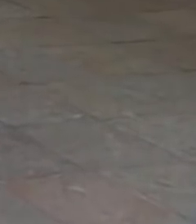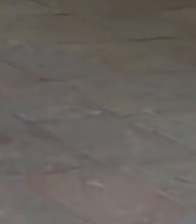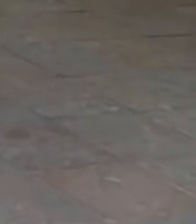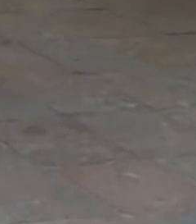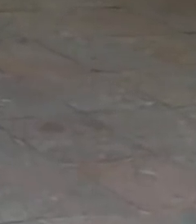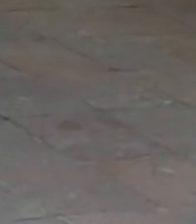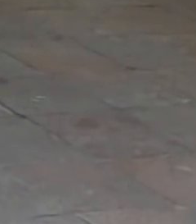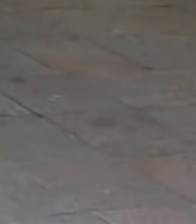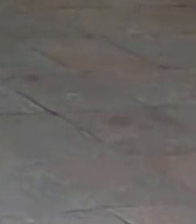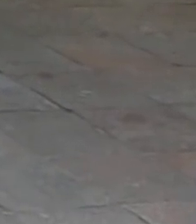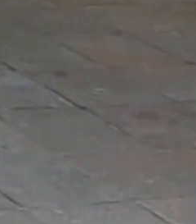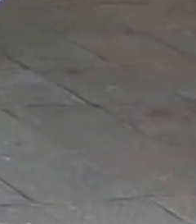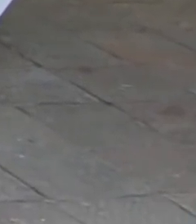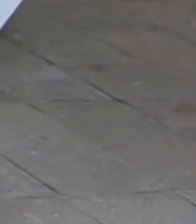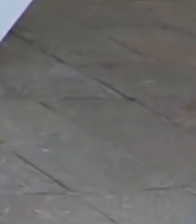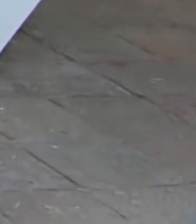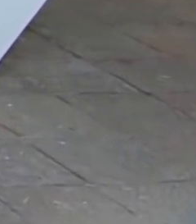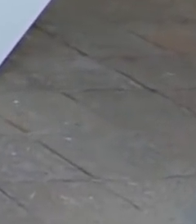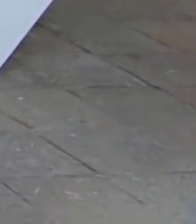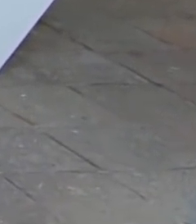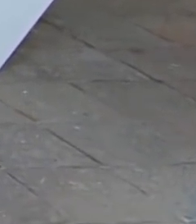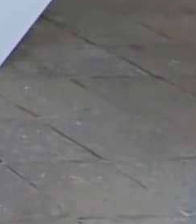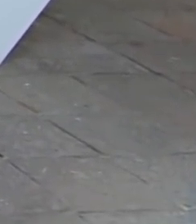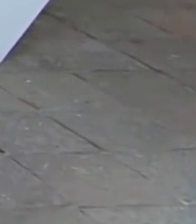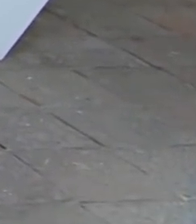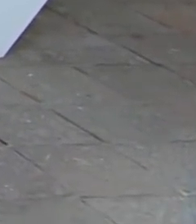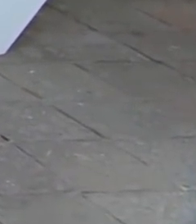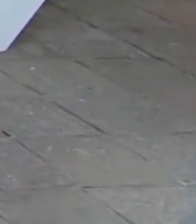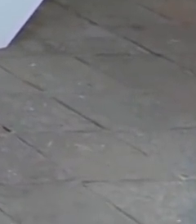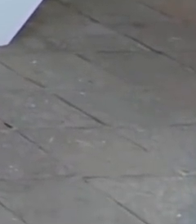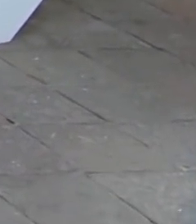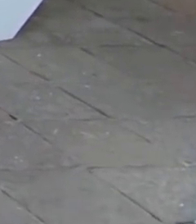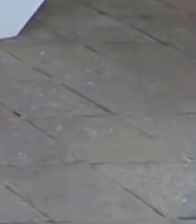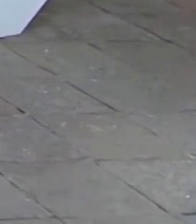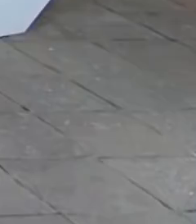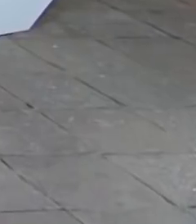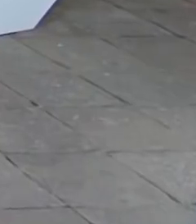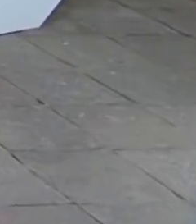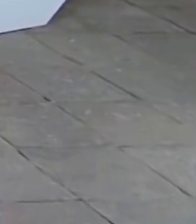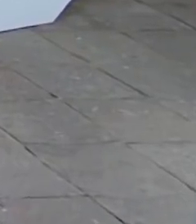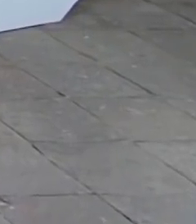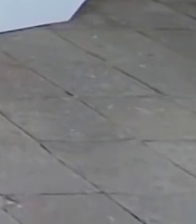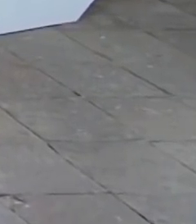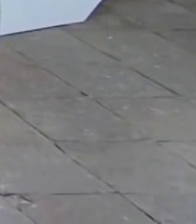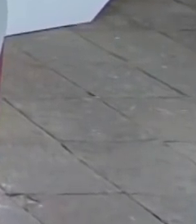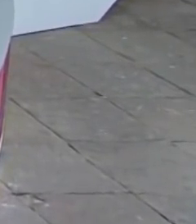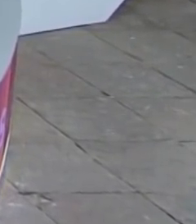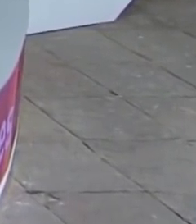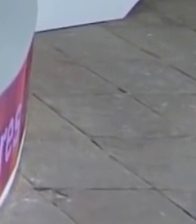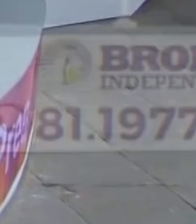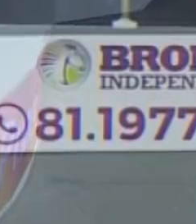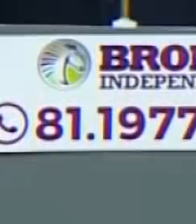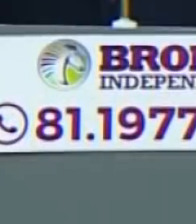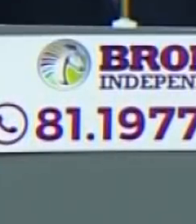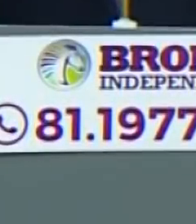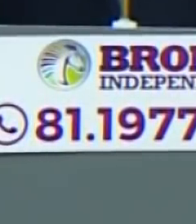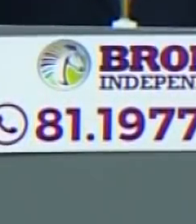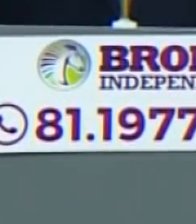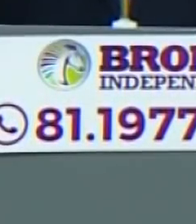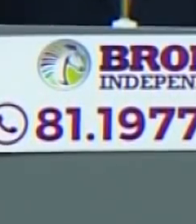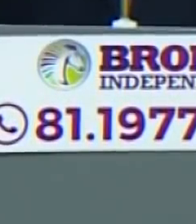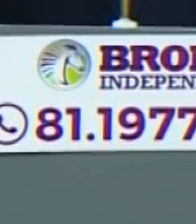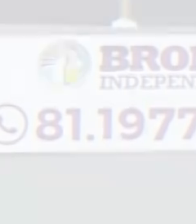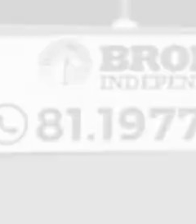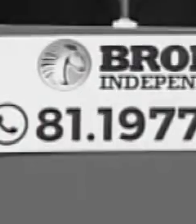Como lo han hecho a lo largo de sus campañas, ayer en el debate presidencial hubo datos falsos, inexactos y